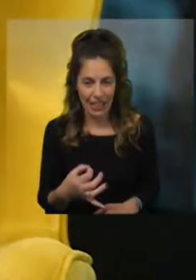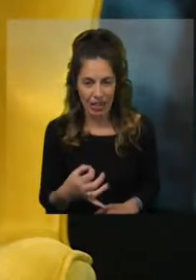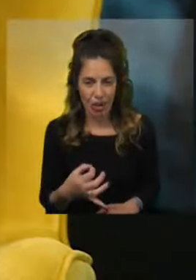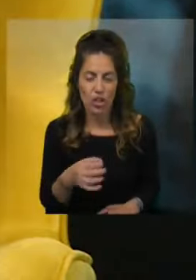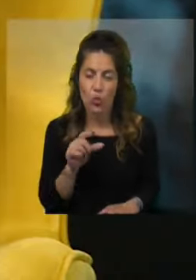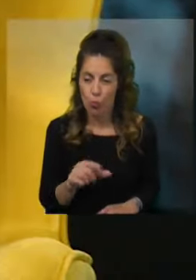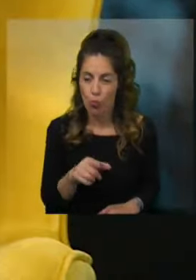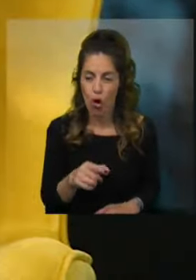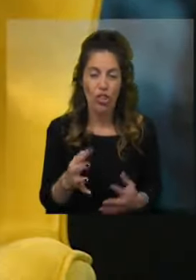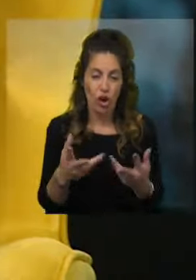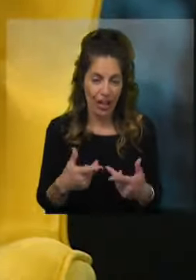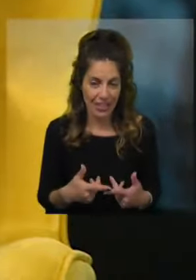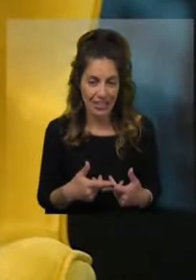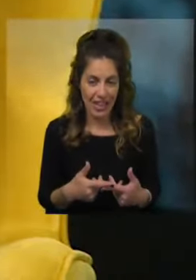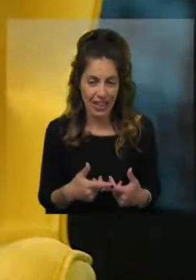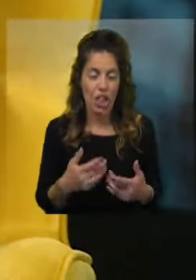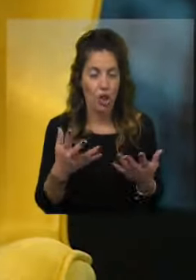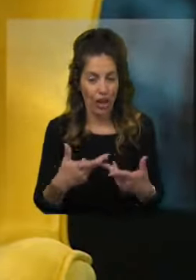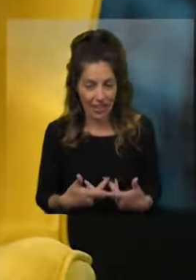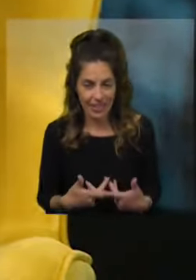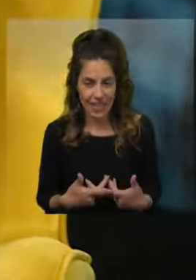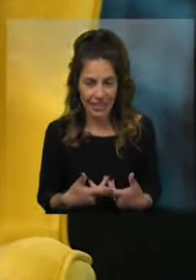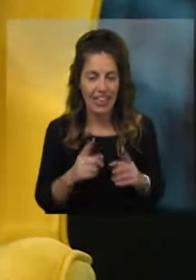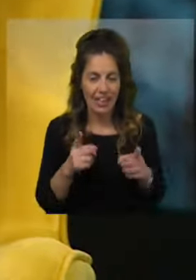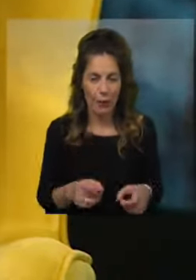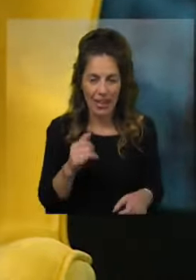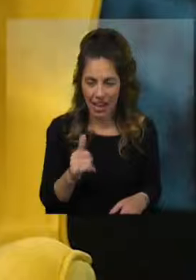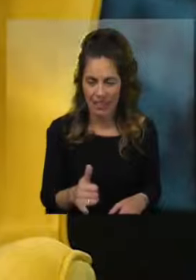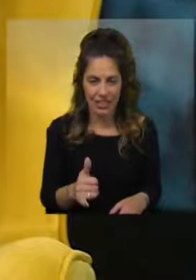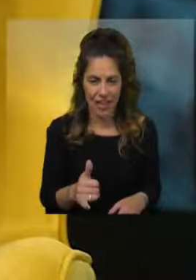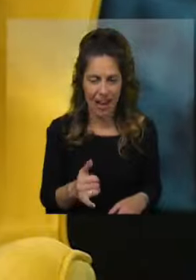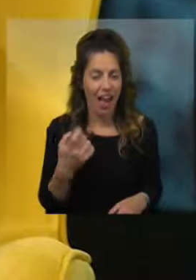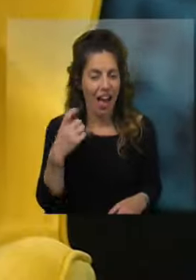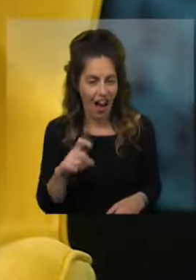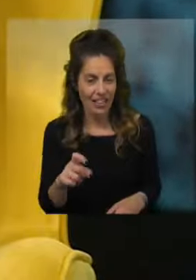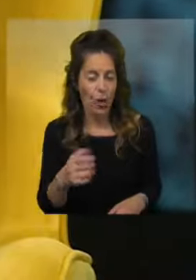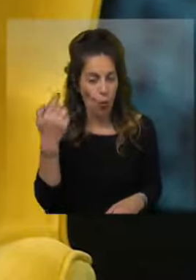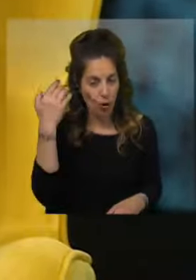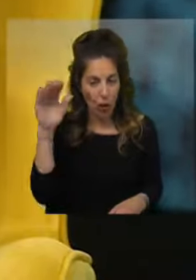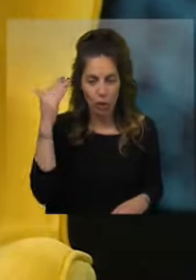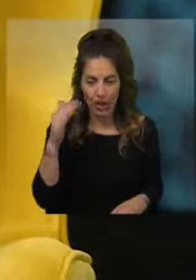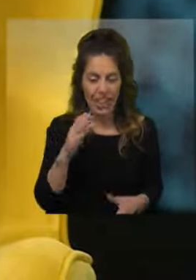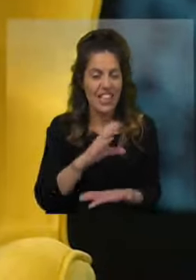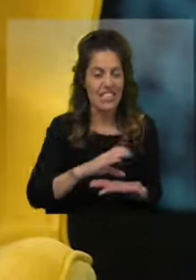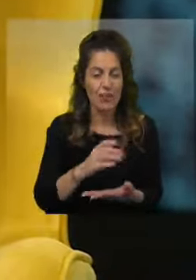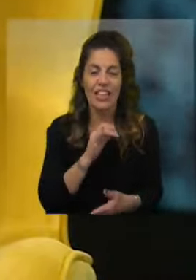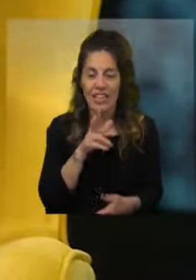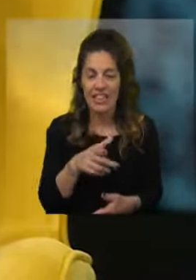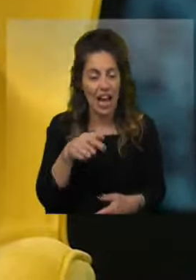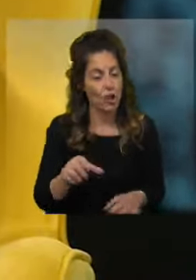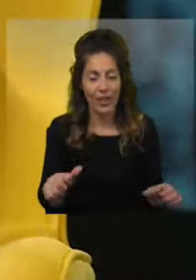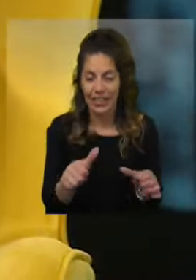es un poco de organizar de lo que dice Fernando organizar de que también haya alguien una autoridad civil que diga Bueno esto Hay que